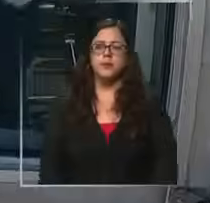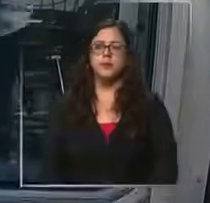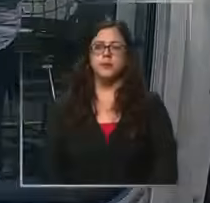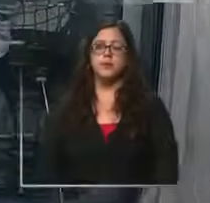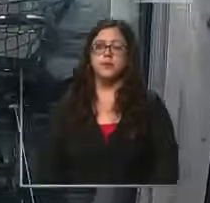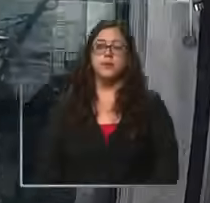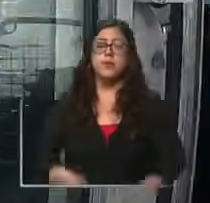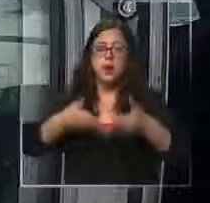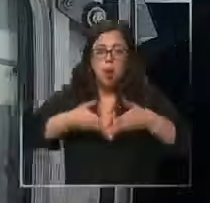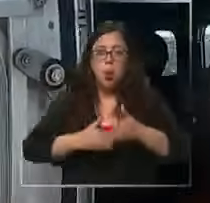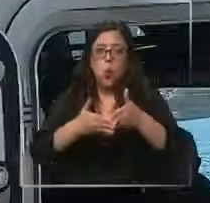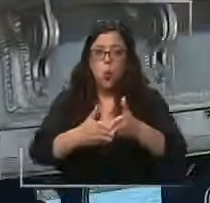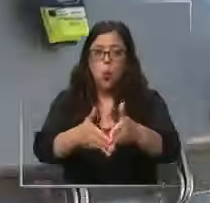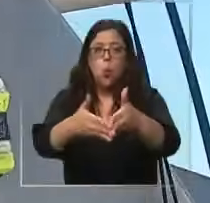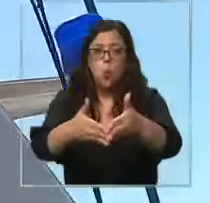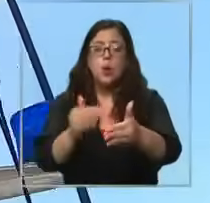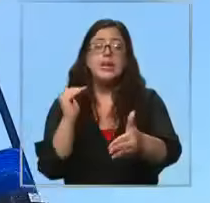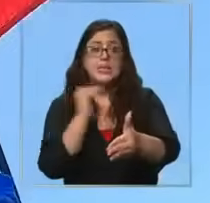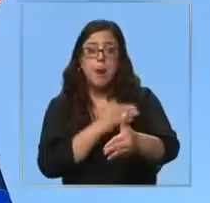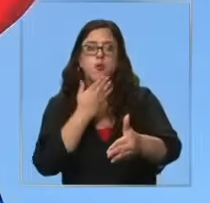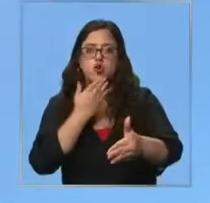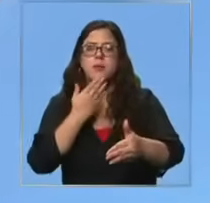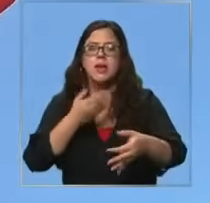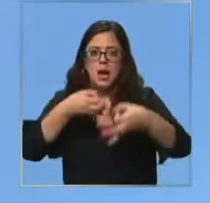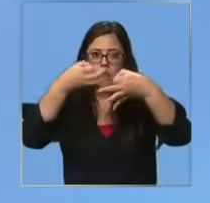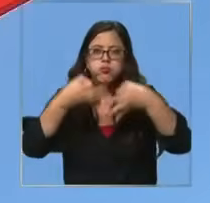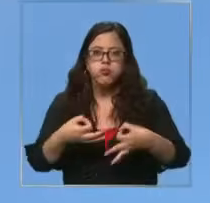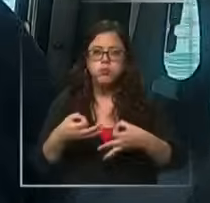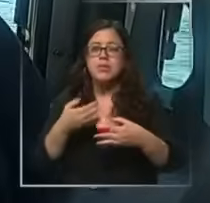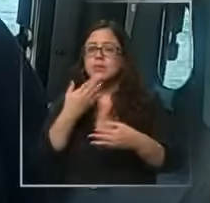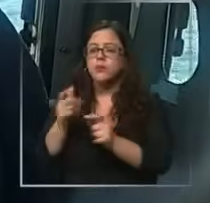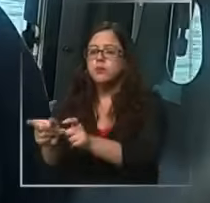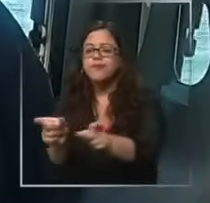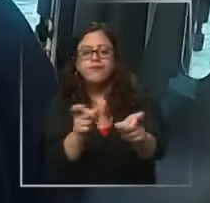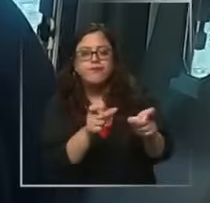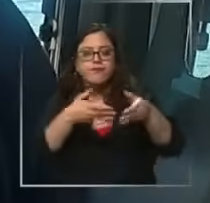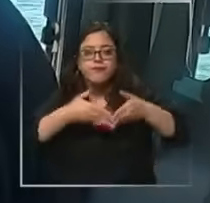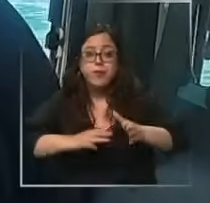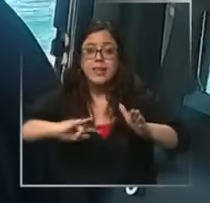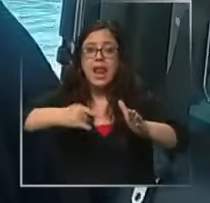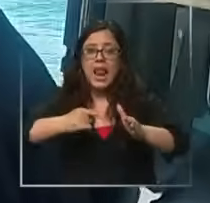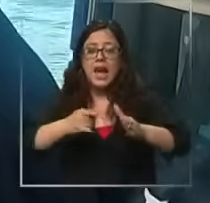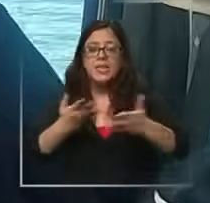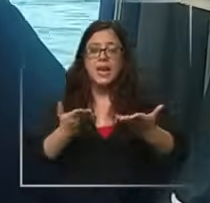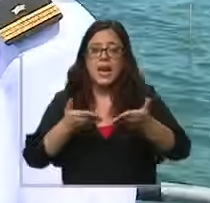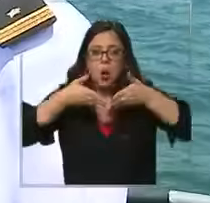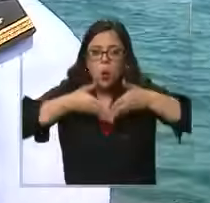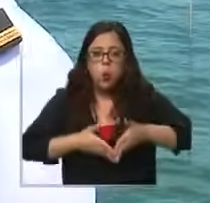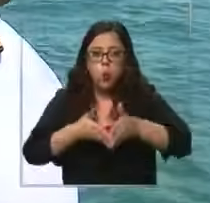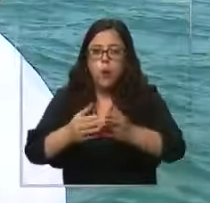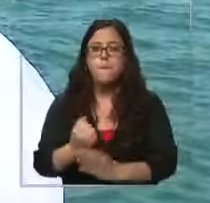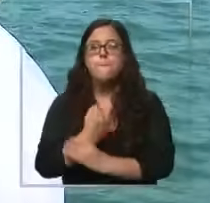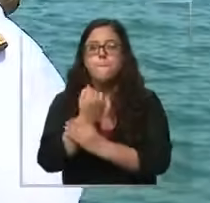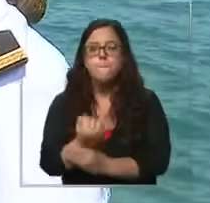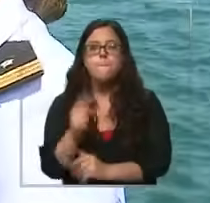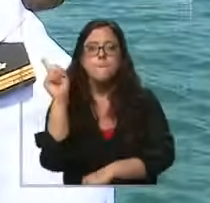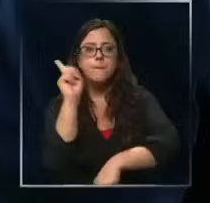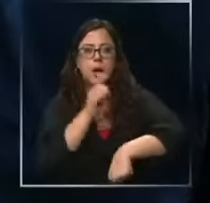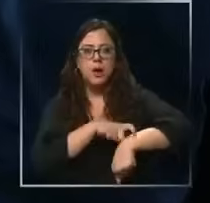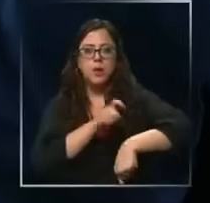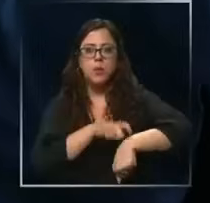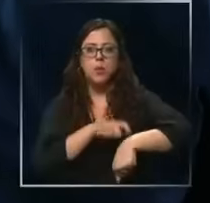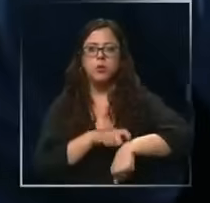Son rápidas y efectivas. Además de las rondas preventivas, estas lanchas salen rápidamente para rescates de último